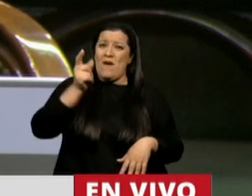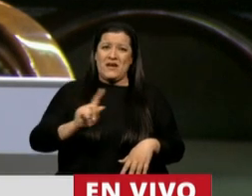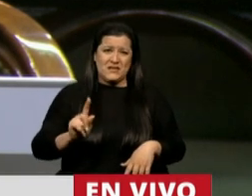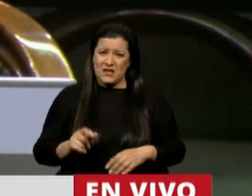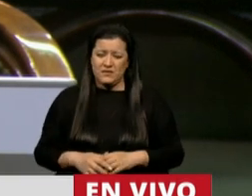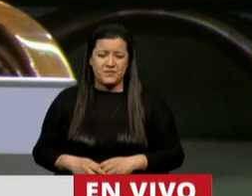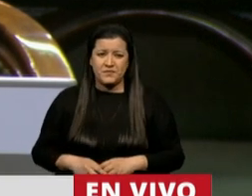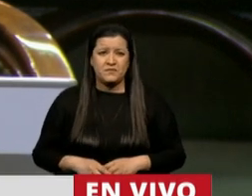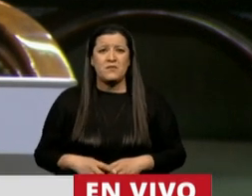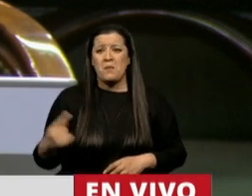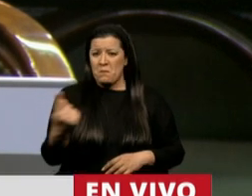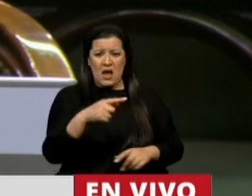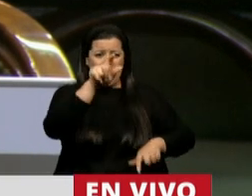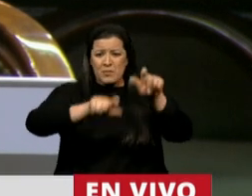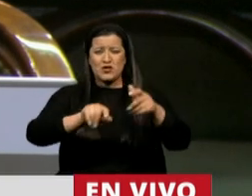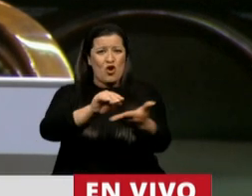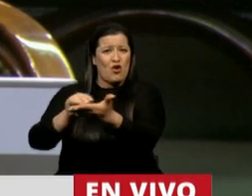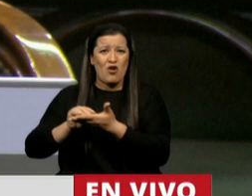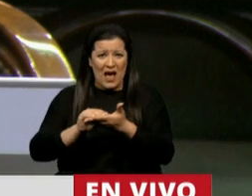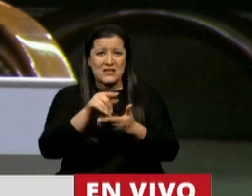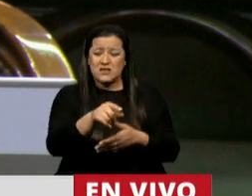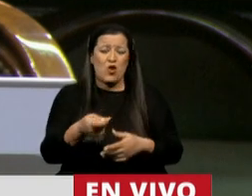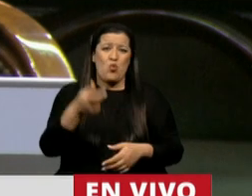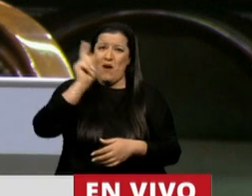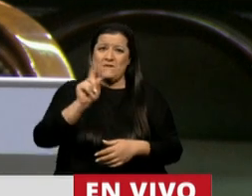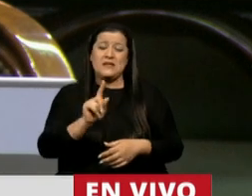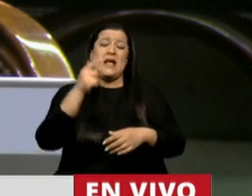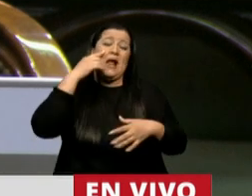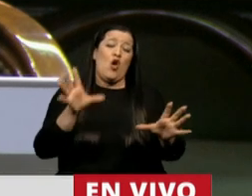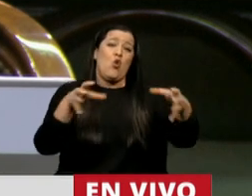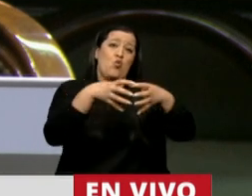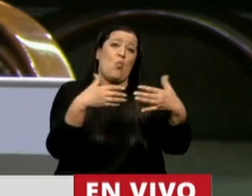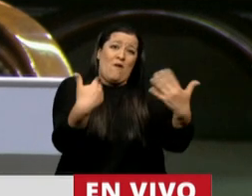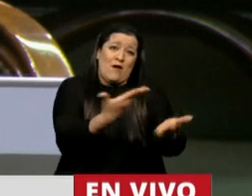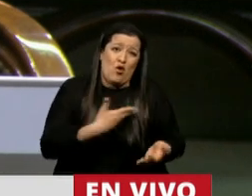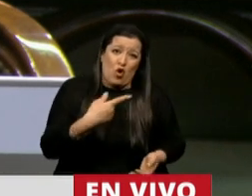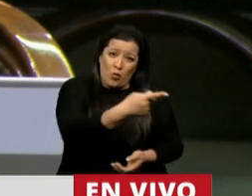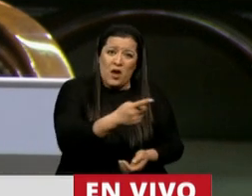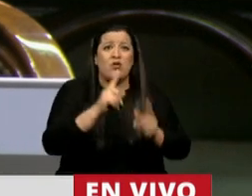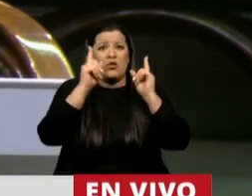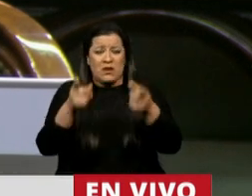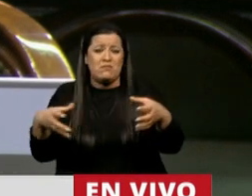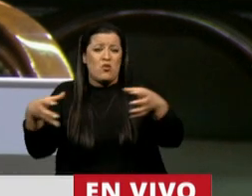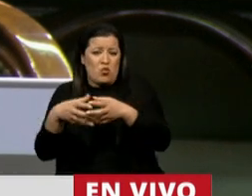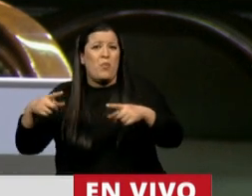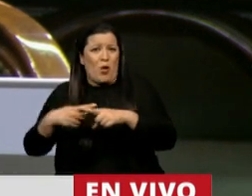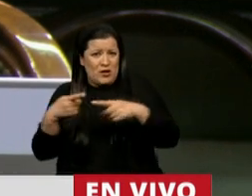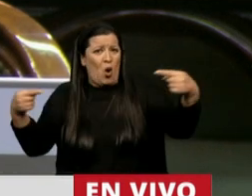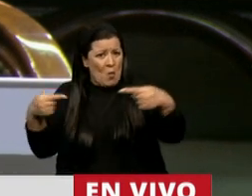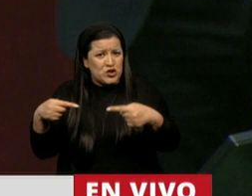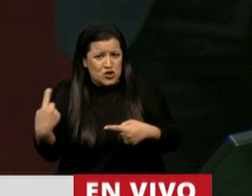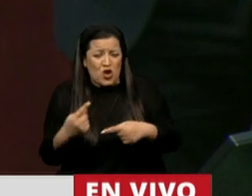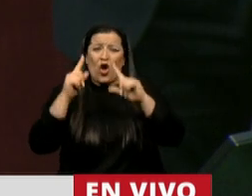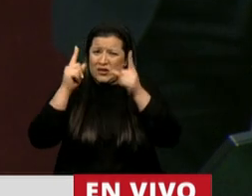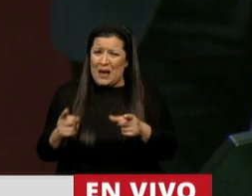sencillo para los legisladores en general Supongo del bloque oficialista y por lo menos para el nuestro también